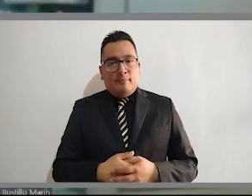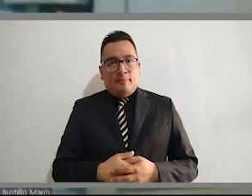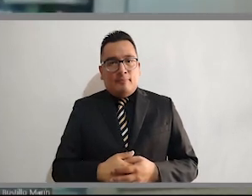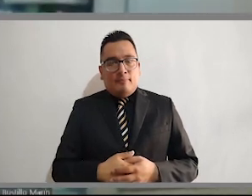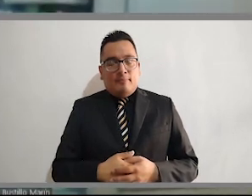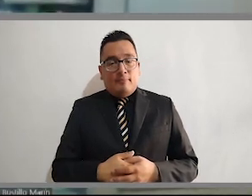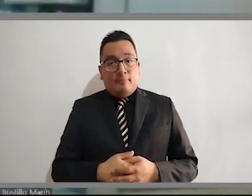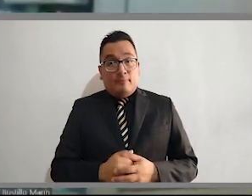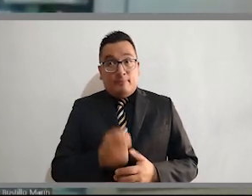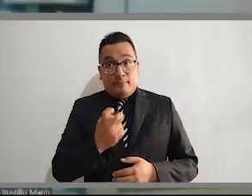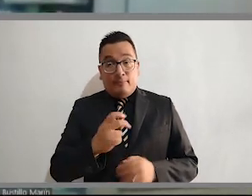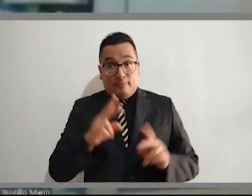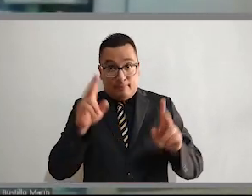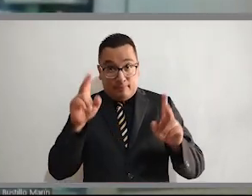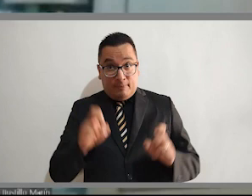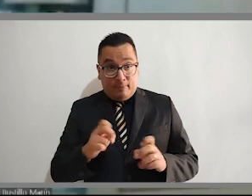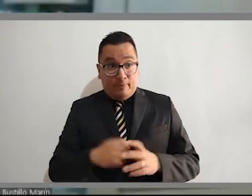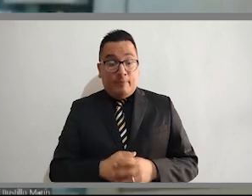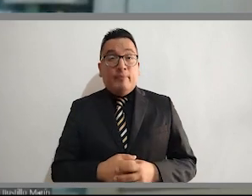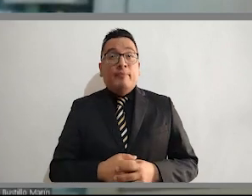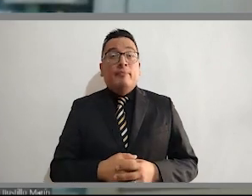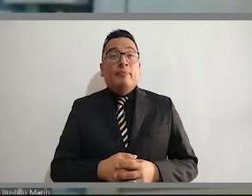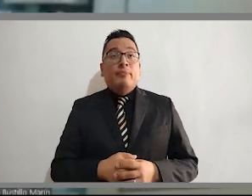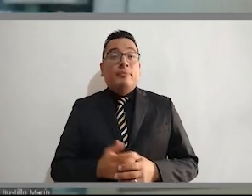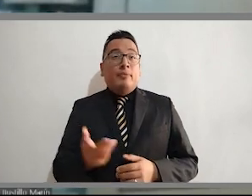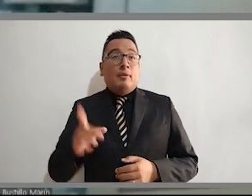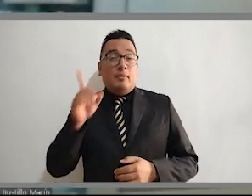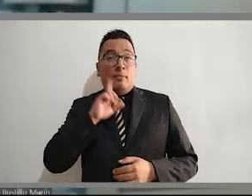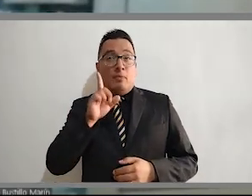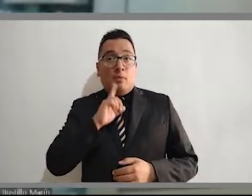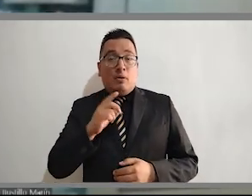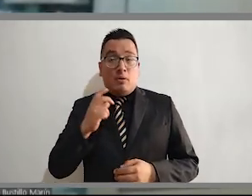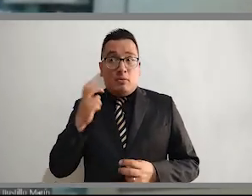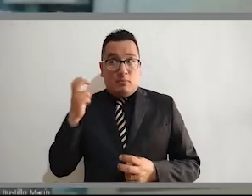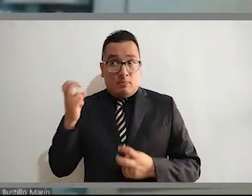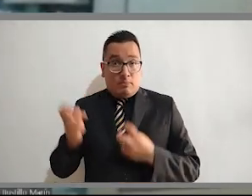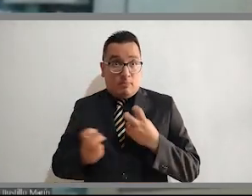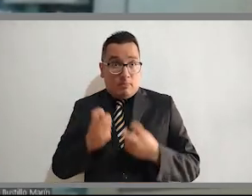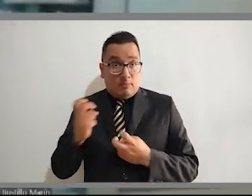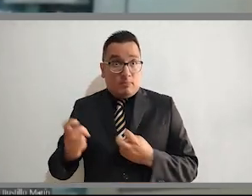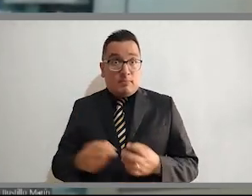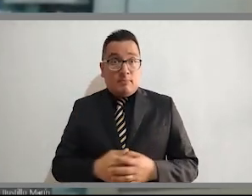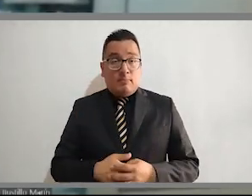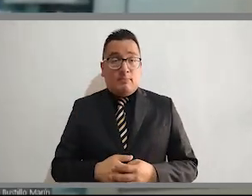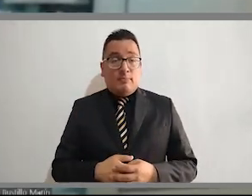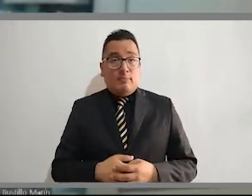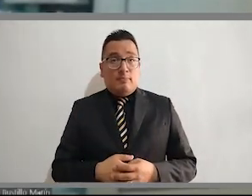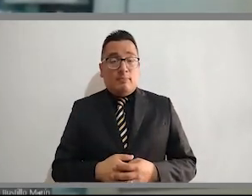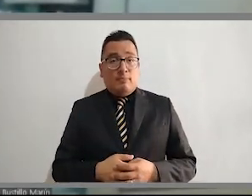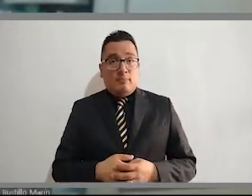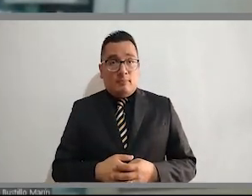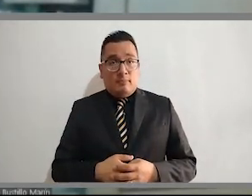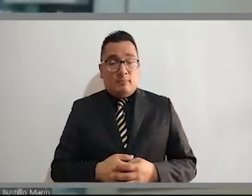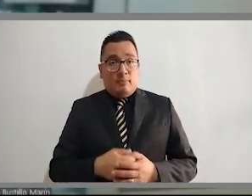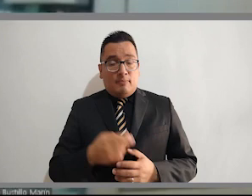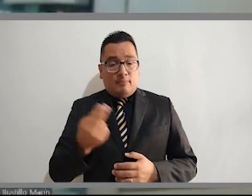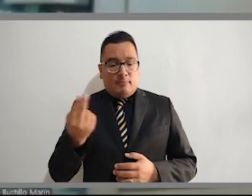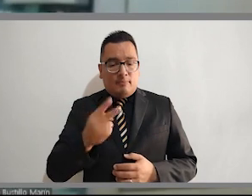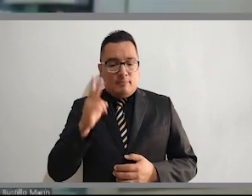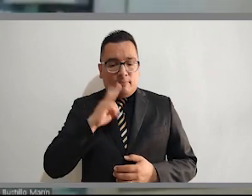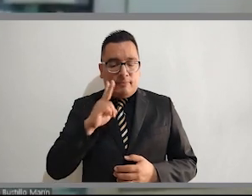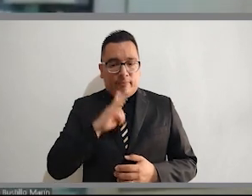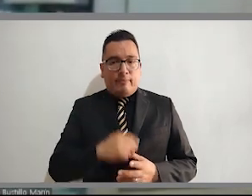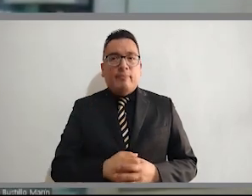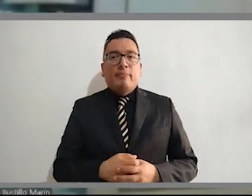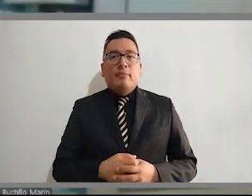cuando son casos de violencia política de género, existe y debe aplicarse la